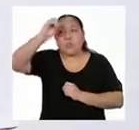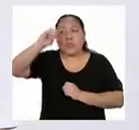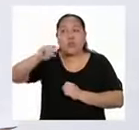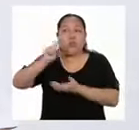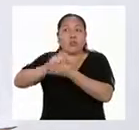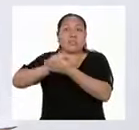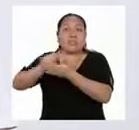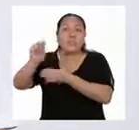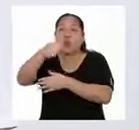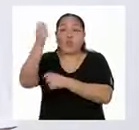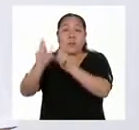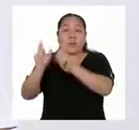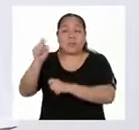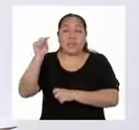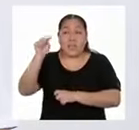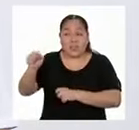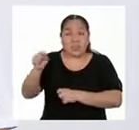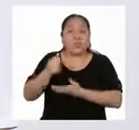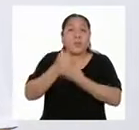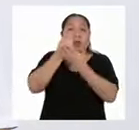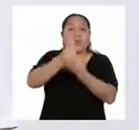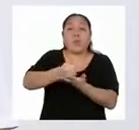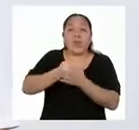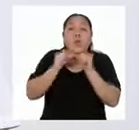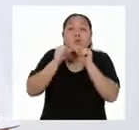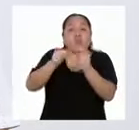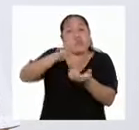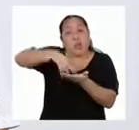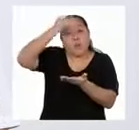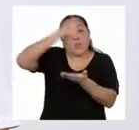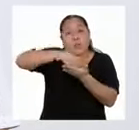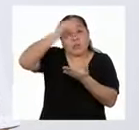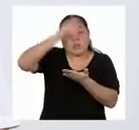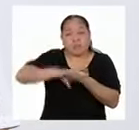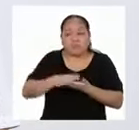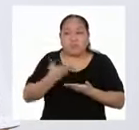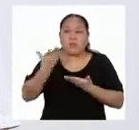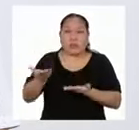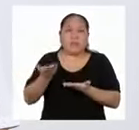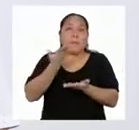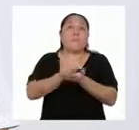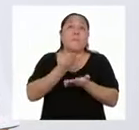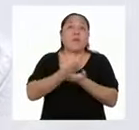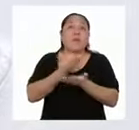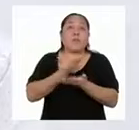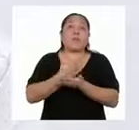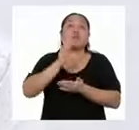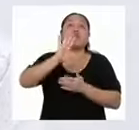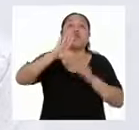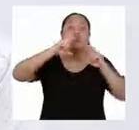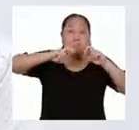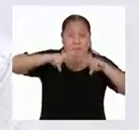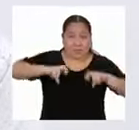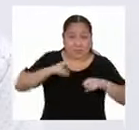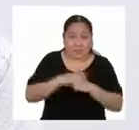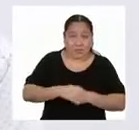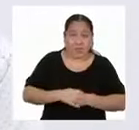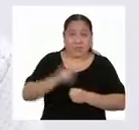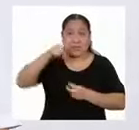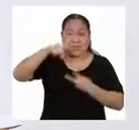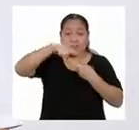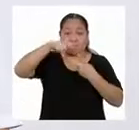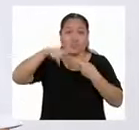hecho? Porque de esa manera puedes seguir aprendiendo, porque puedes darles mayor sustento a tus investigaciones. Ten en cuenta estos